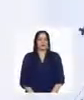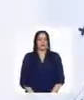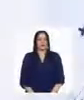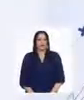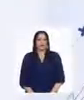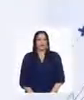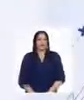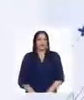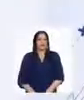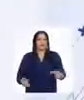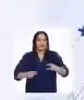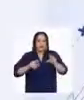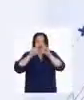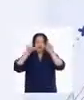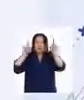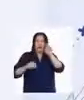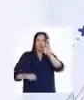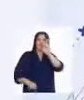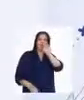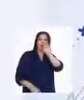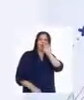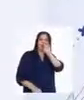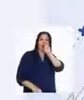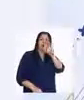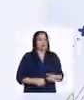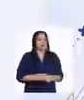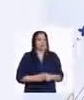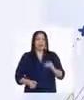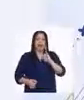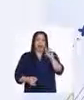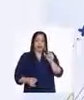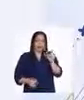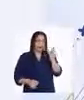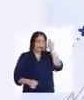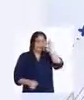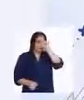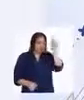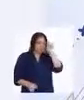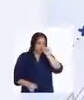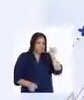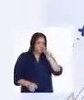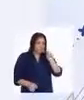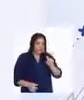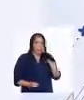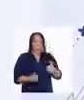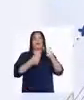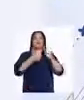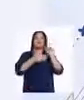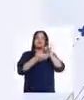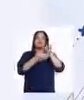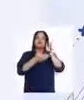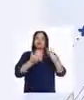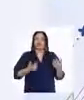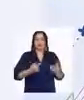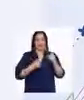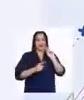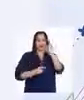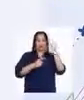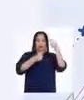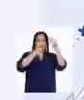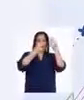Hagamos un facultamatch. En la columna de la izquierda.